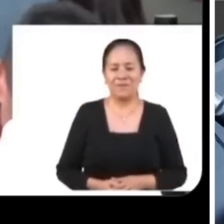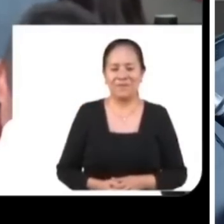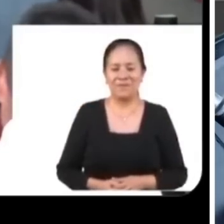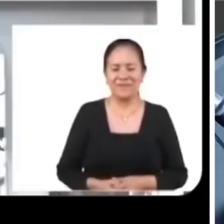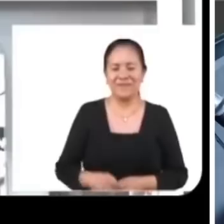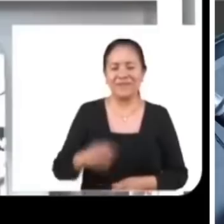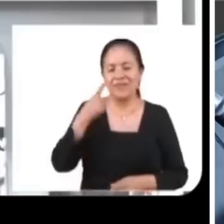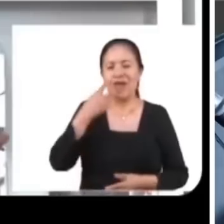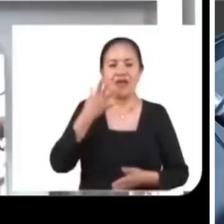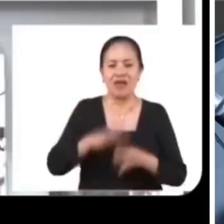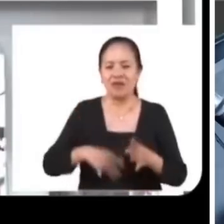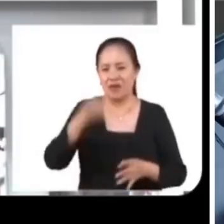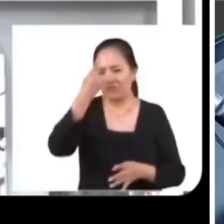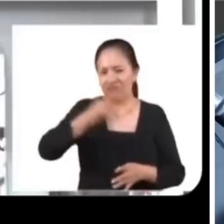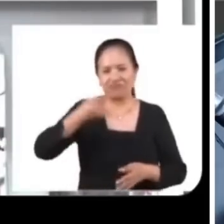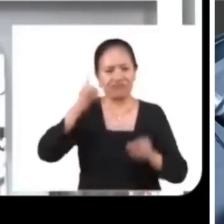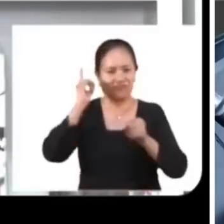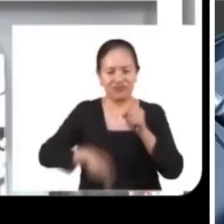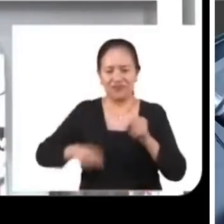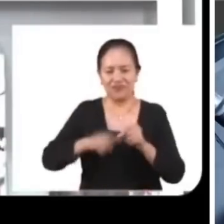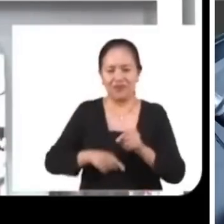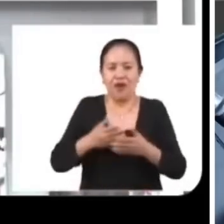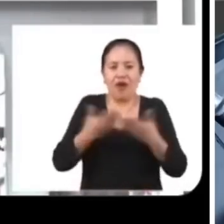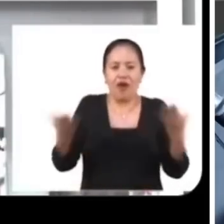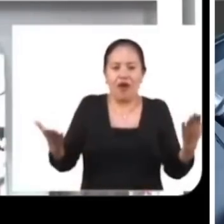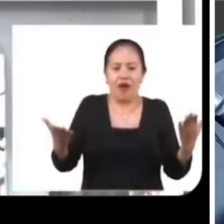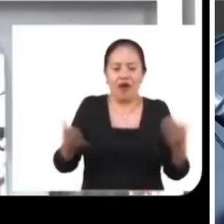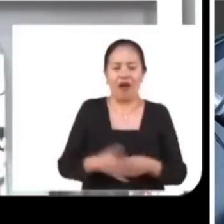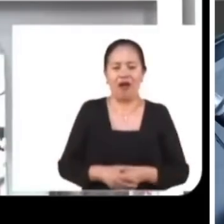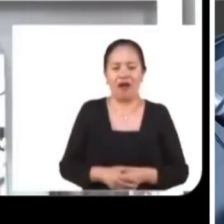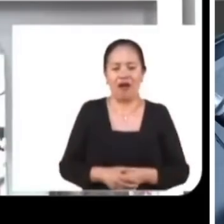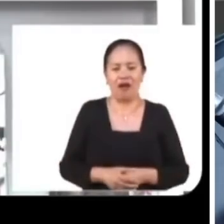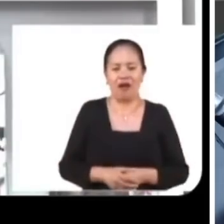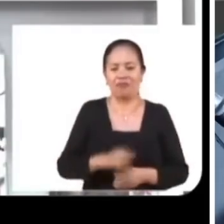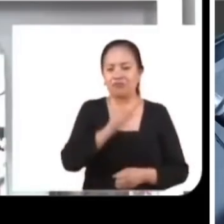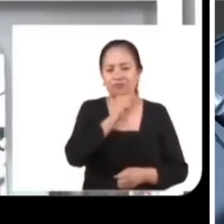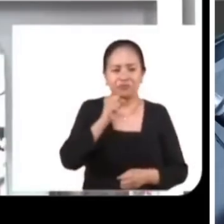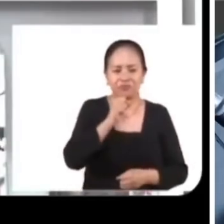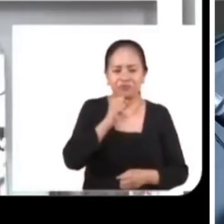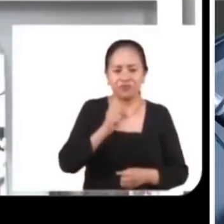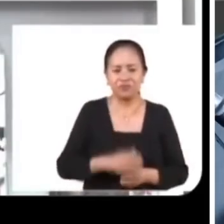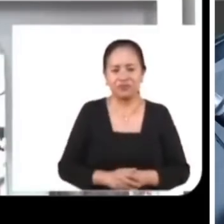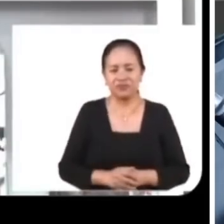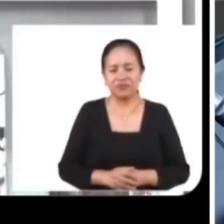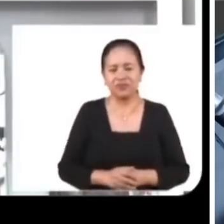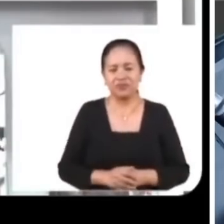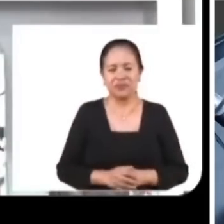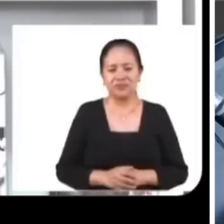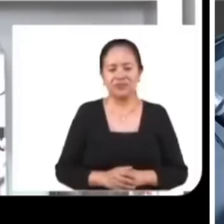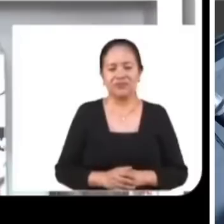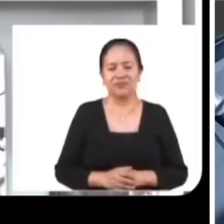hoy cínicamente se brinca a un medio antiamlo para seguir criticando a la cuarta transformación